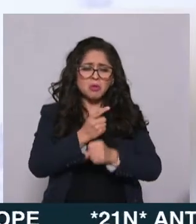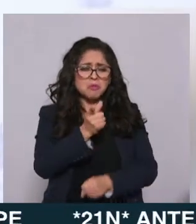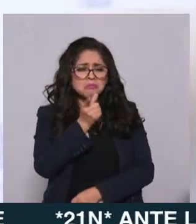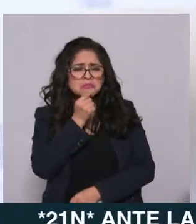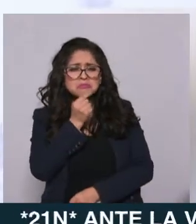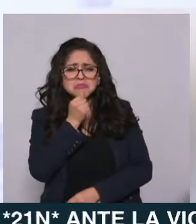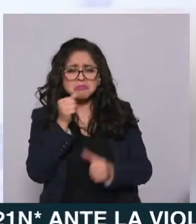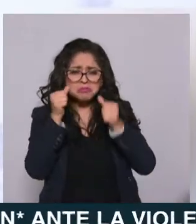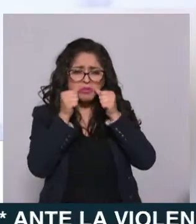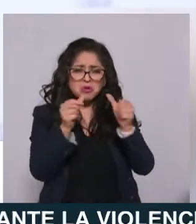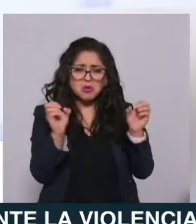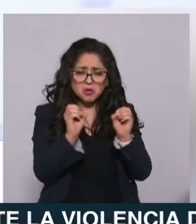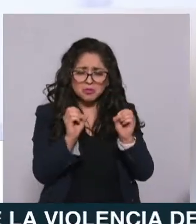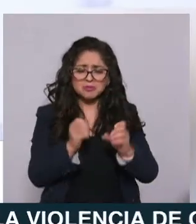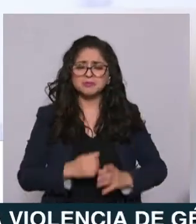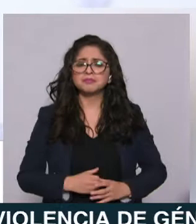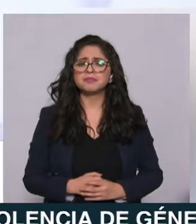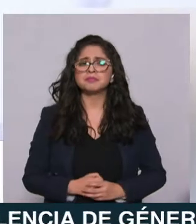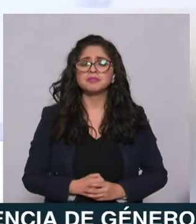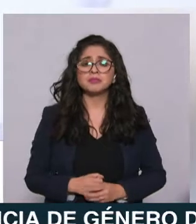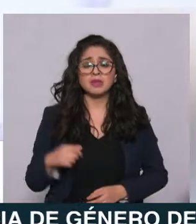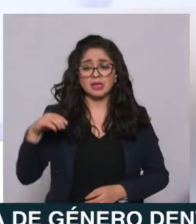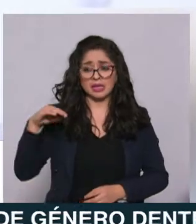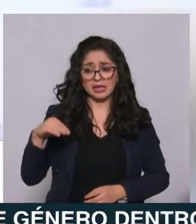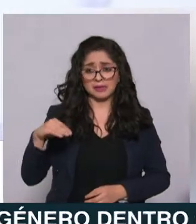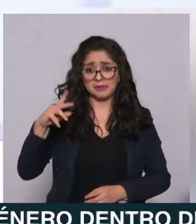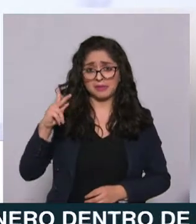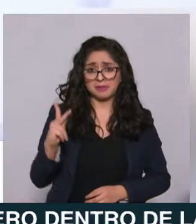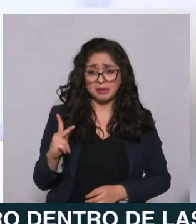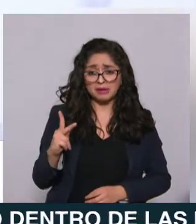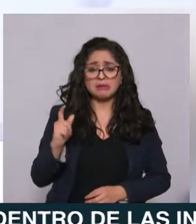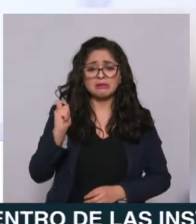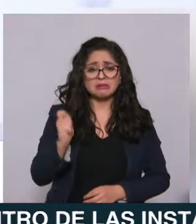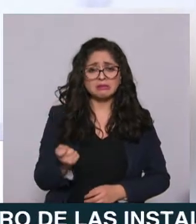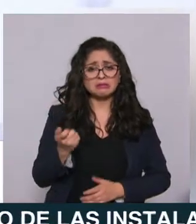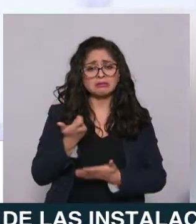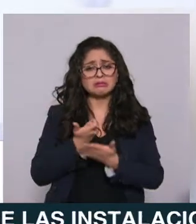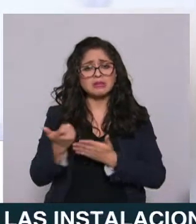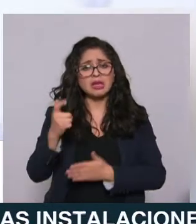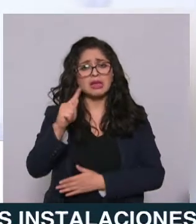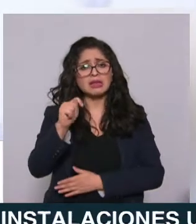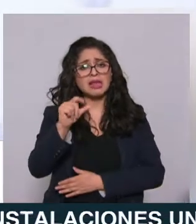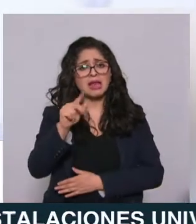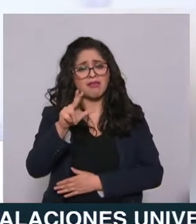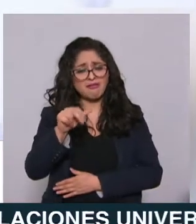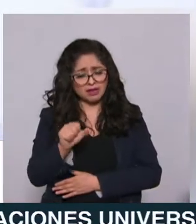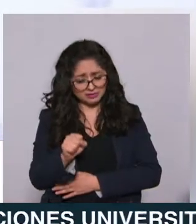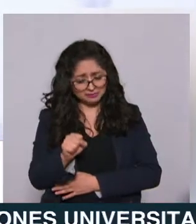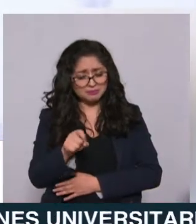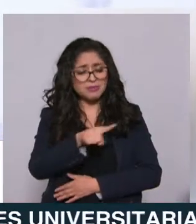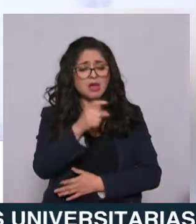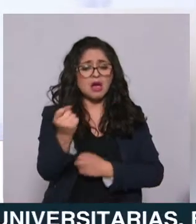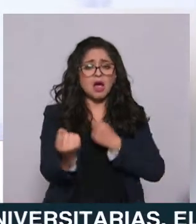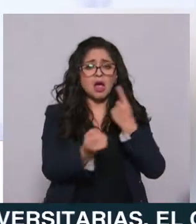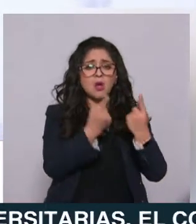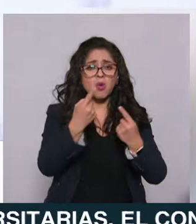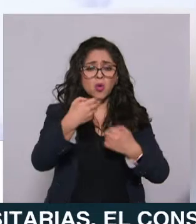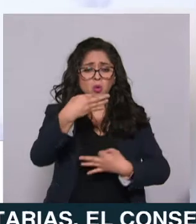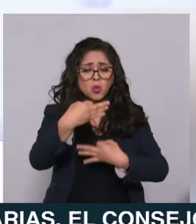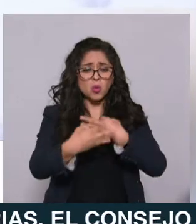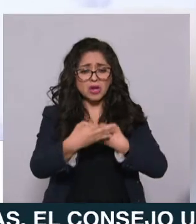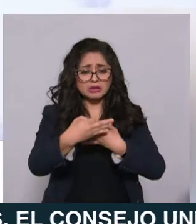La institución del Ministerio Público ha tenido tarifas. Existen jueces que terminan por convertirse en